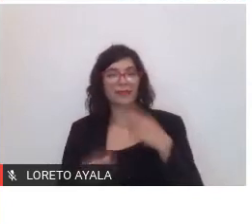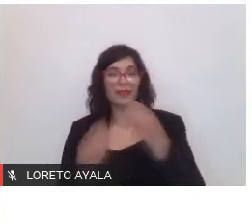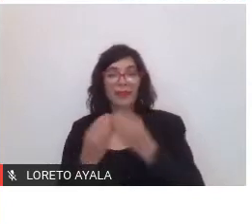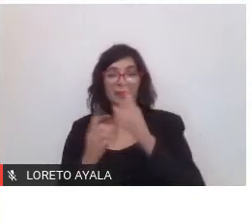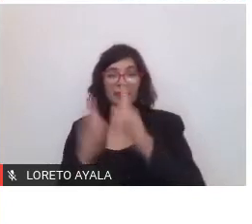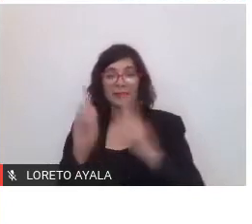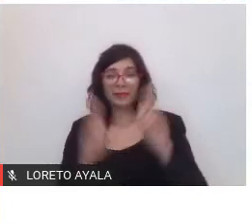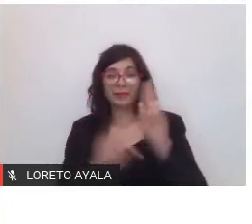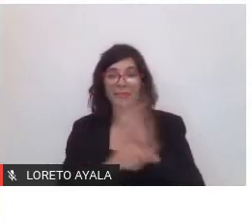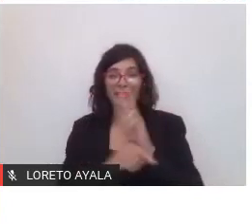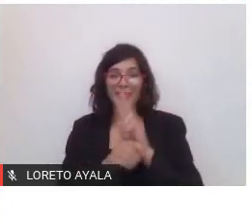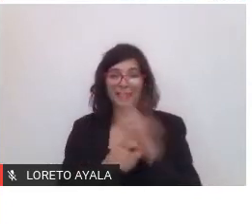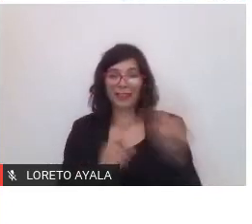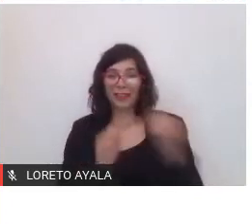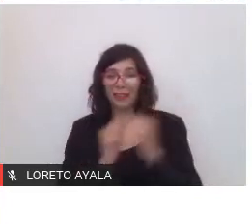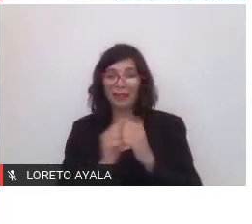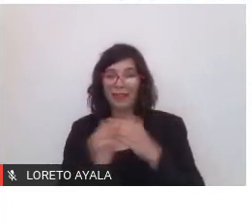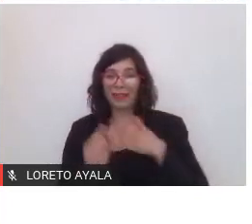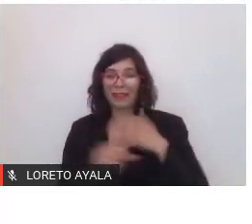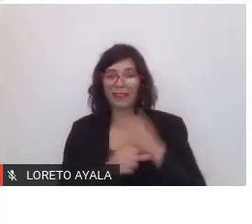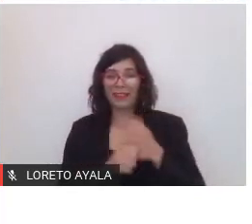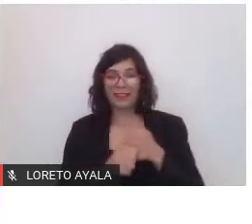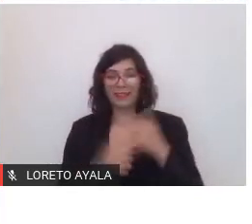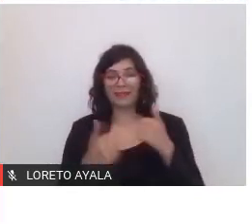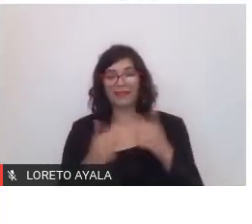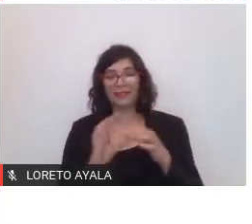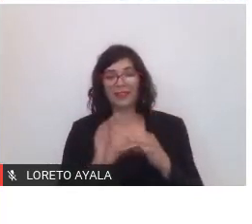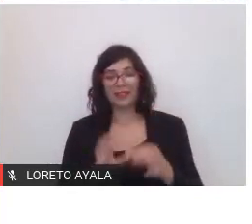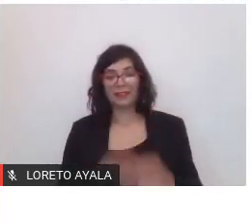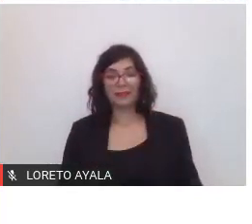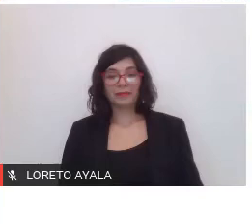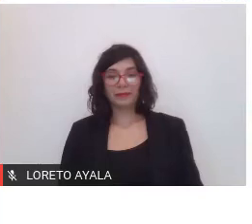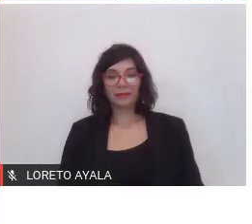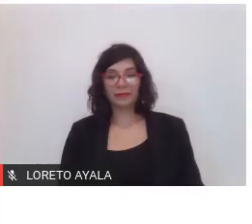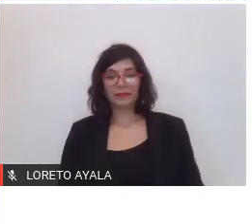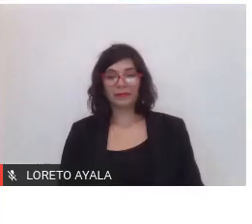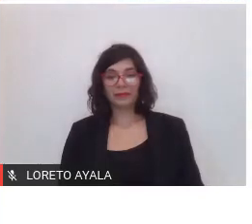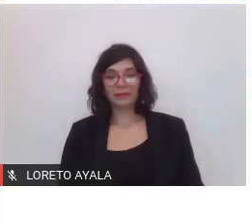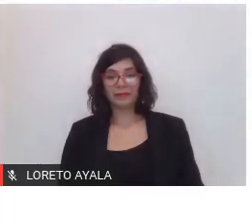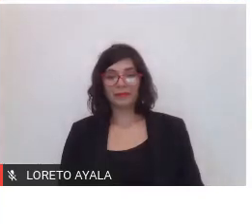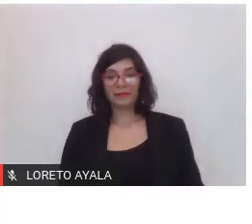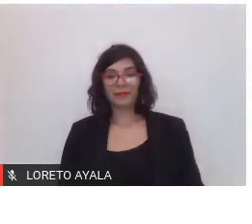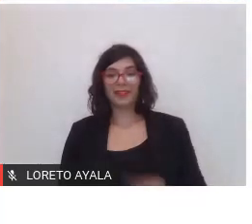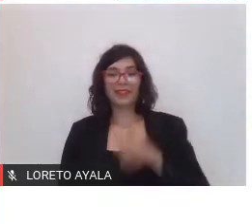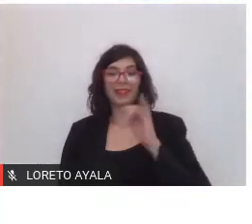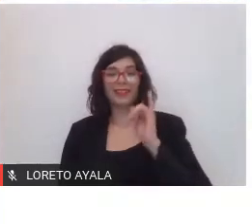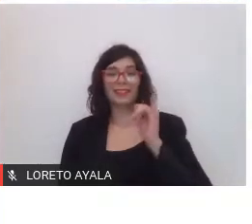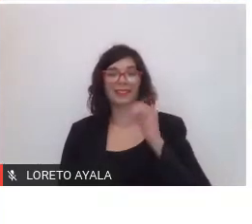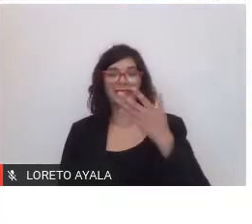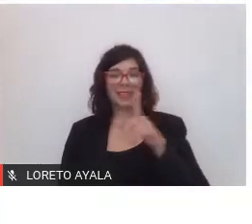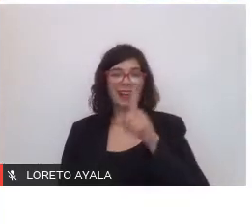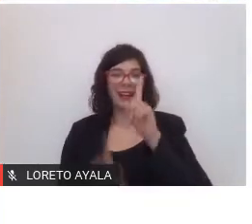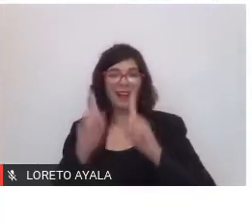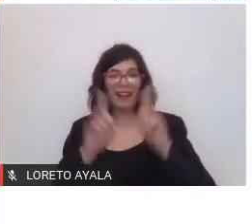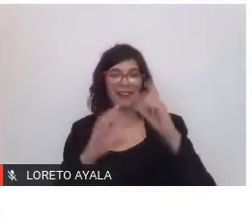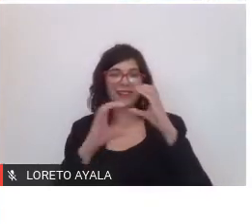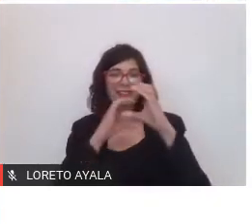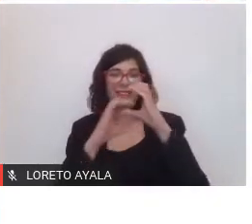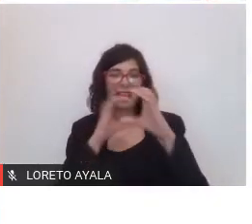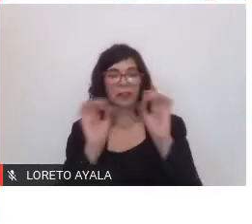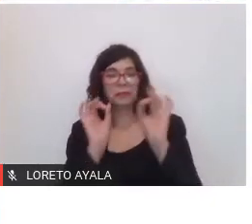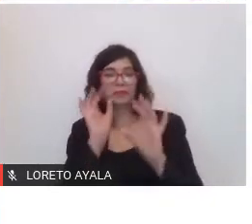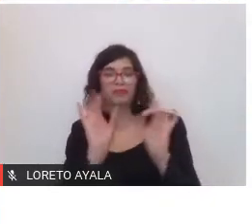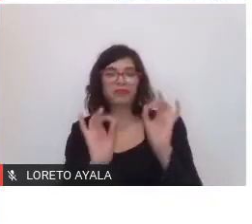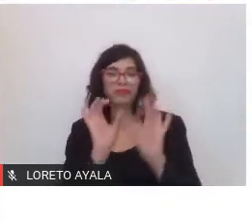conectarse igual. Le quiero contar que ya está escribiéndonos la señora María Isabel Mundaca, quien también le mandó un abrazo. Y ahí está